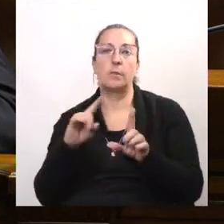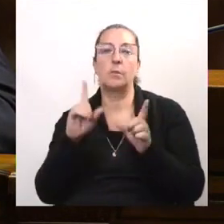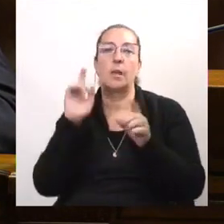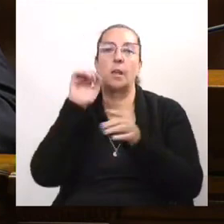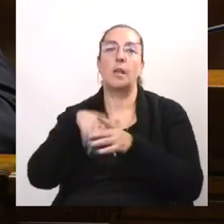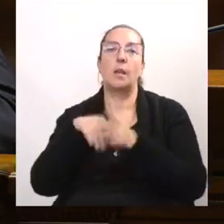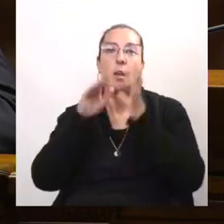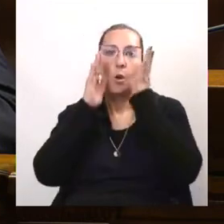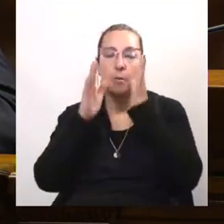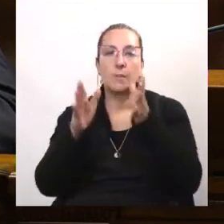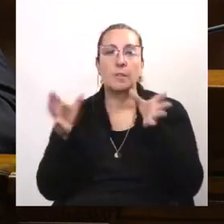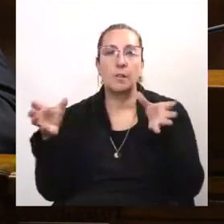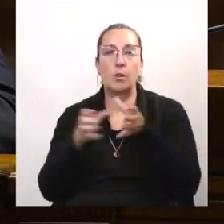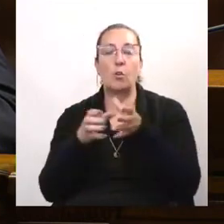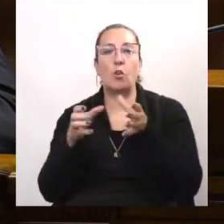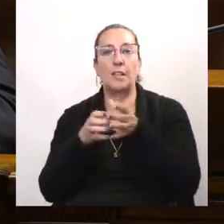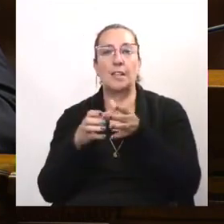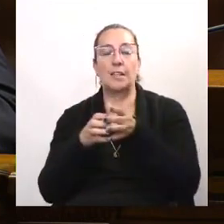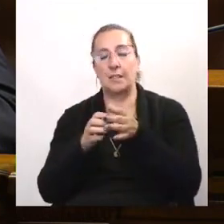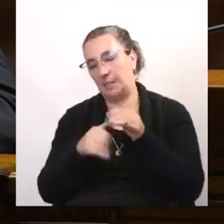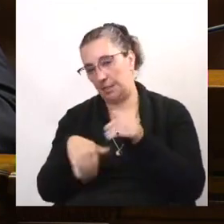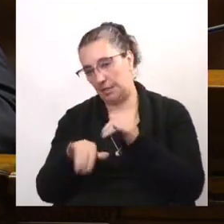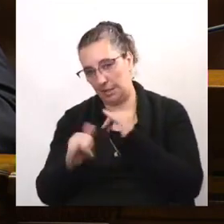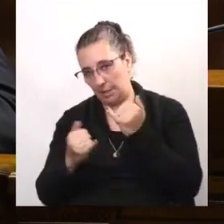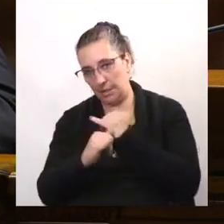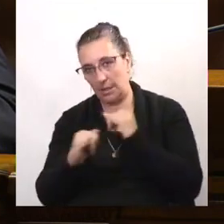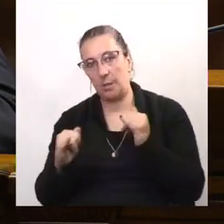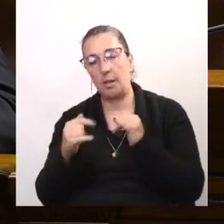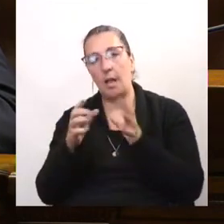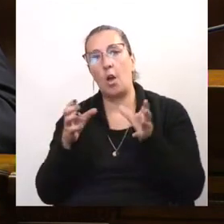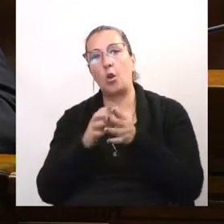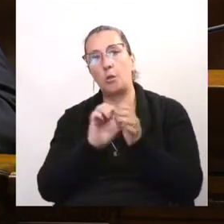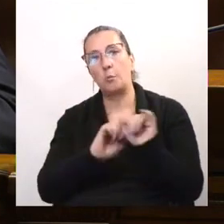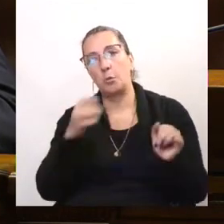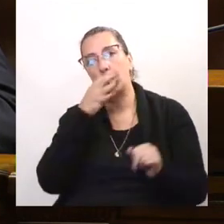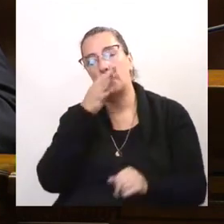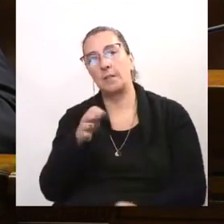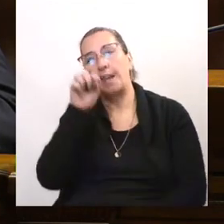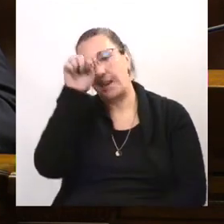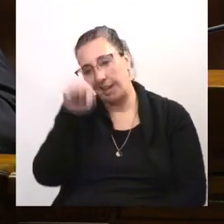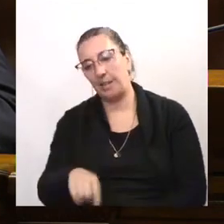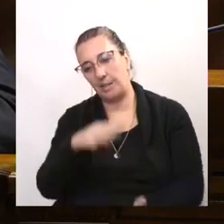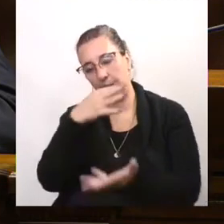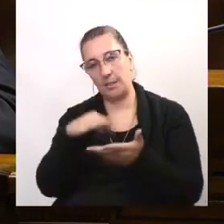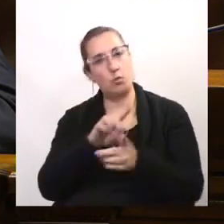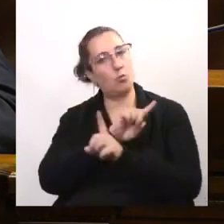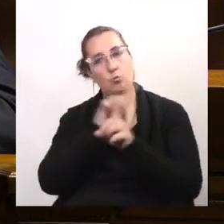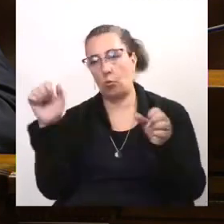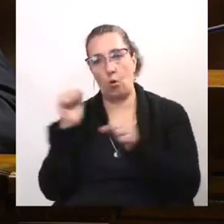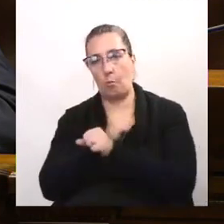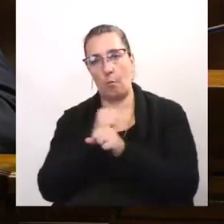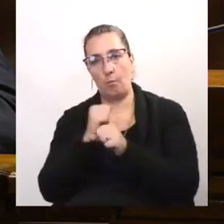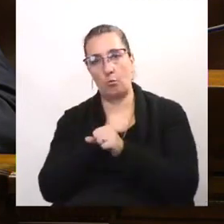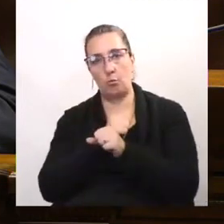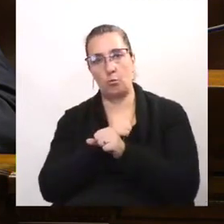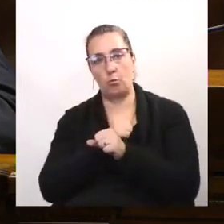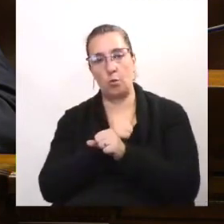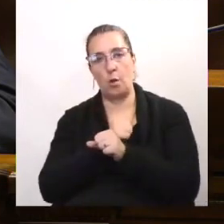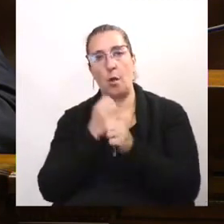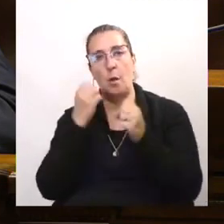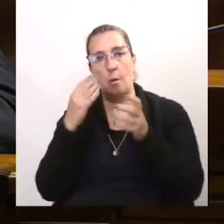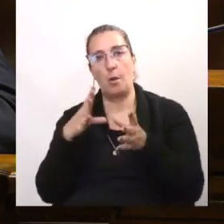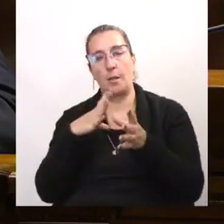competencia de la Corte, señor presidente, y termino, que la Corte pudiera decir, este texto no lo aprobamos,